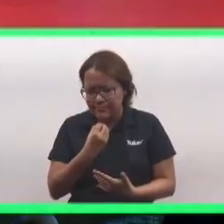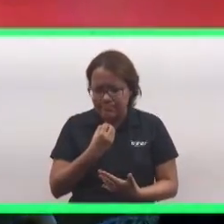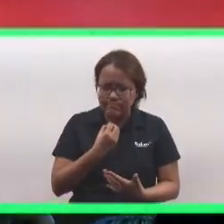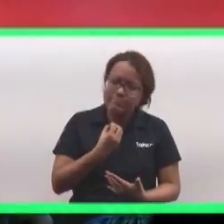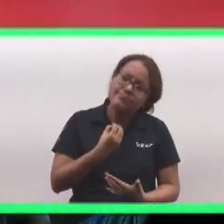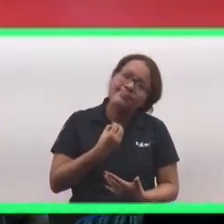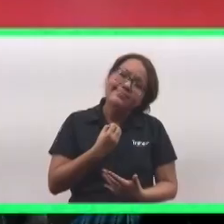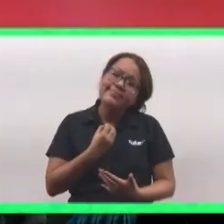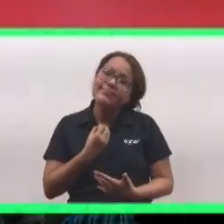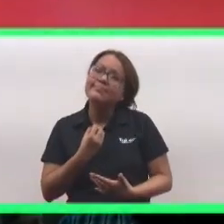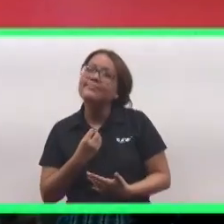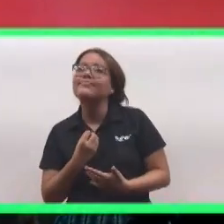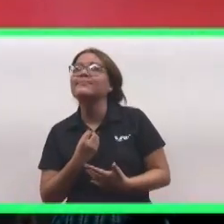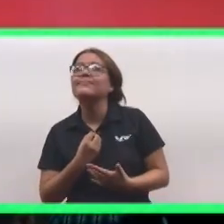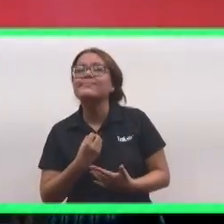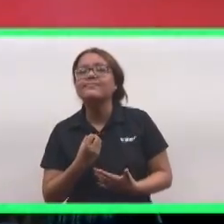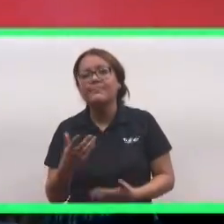preciosa